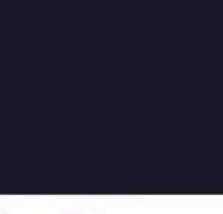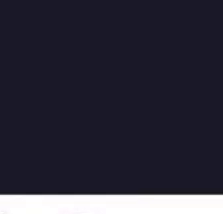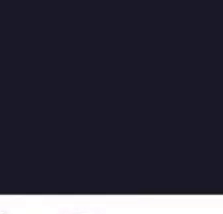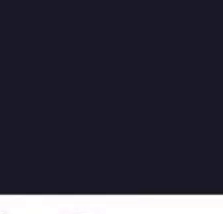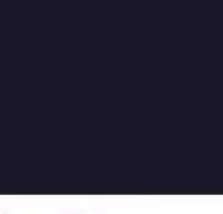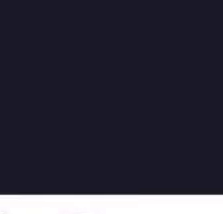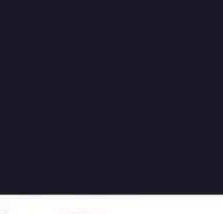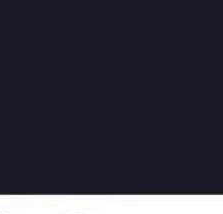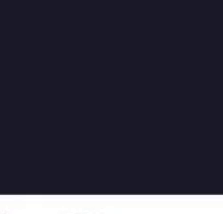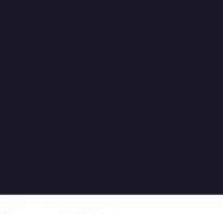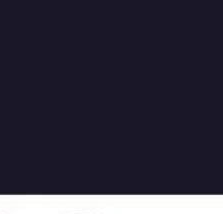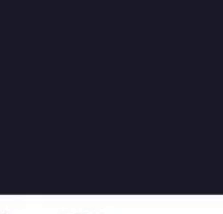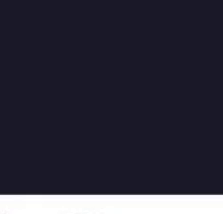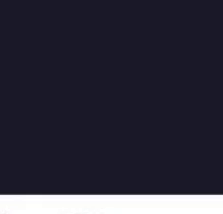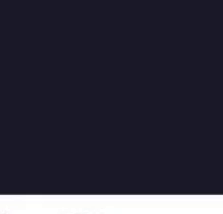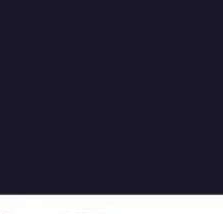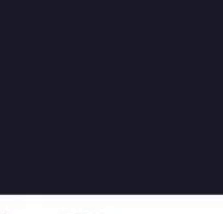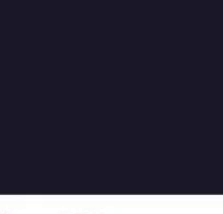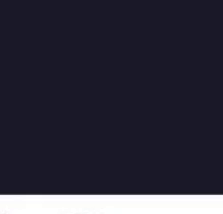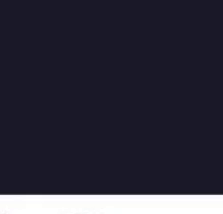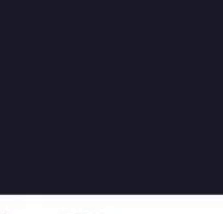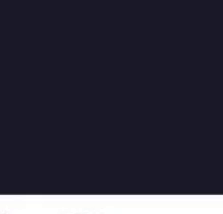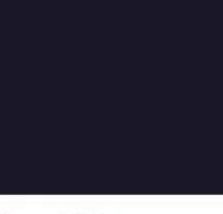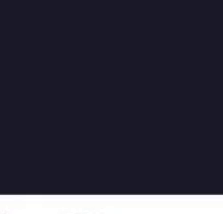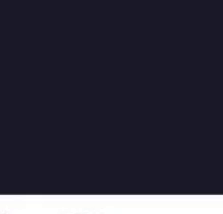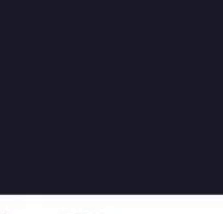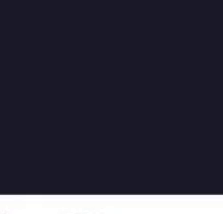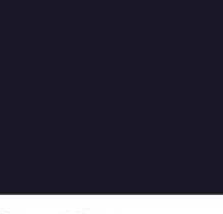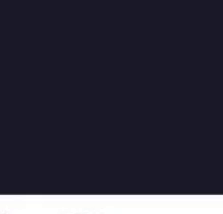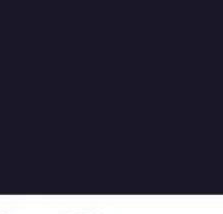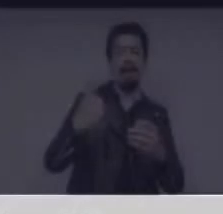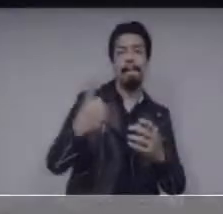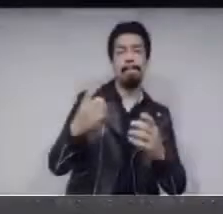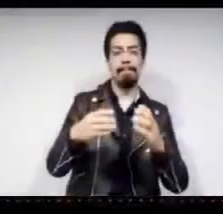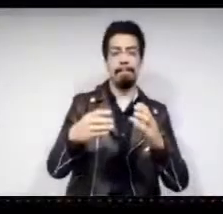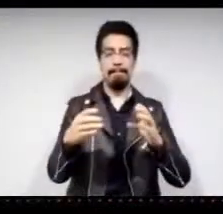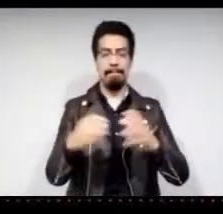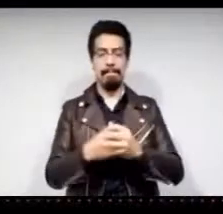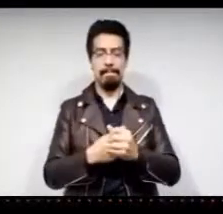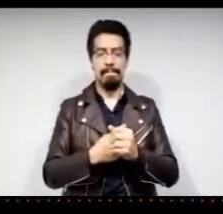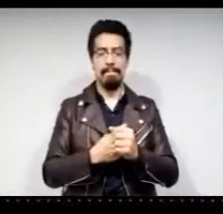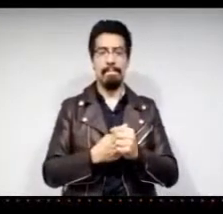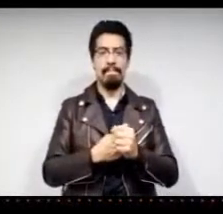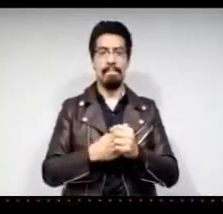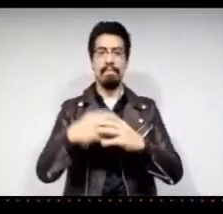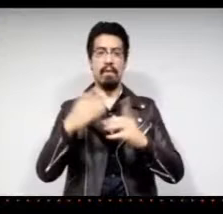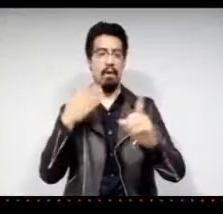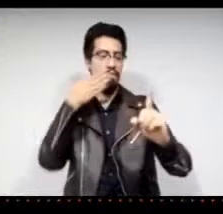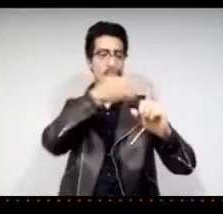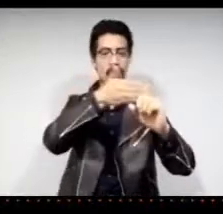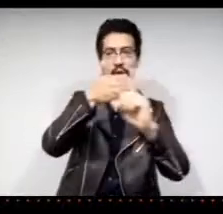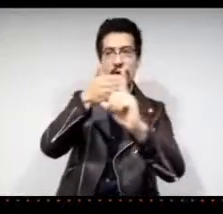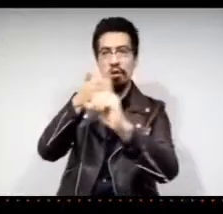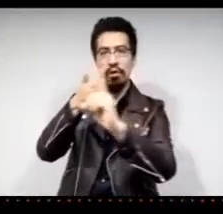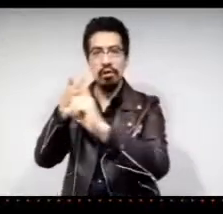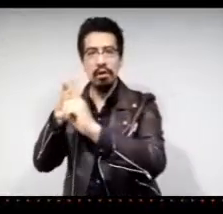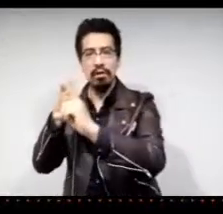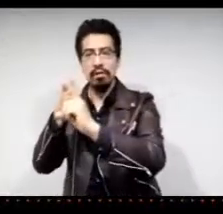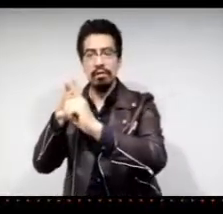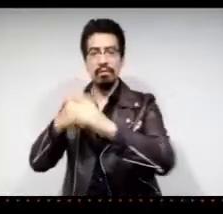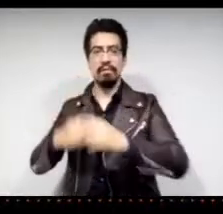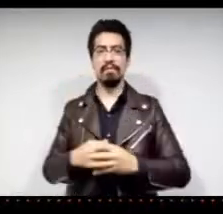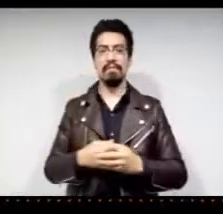sobre las condiciones de los estudiantes universitarios para la formación integral. los retos para abordar las nuevas